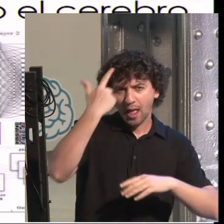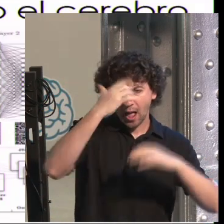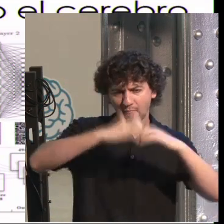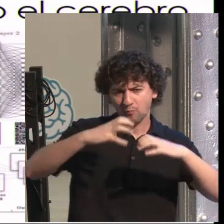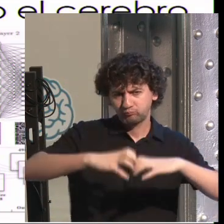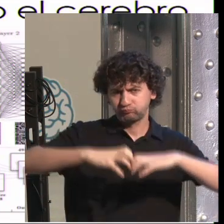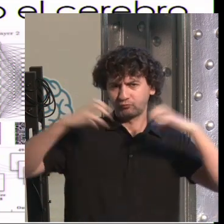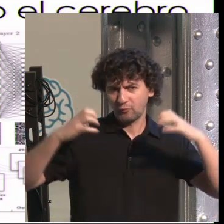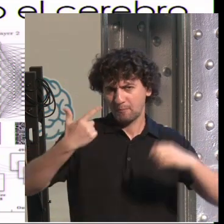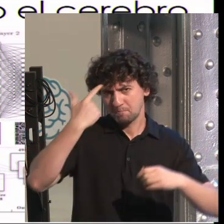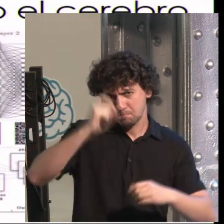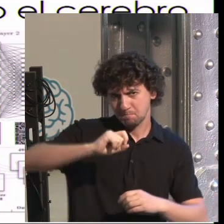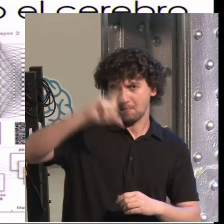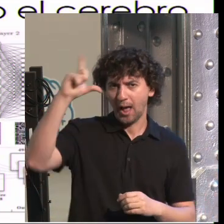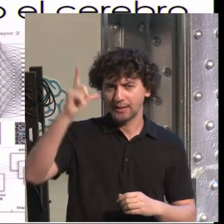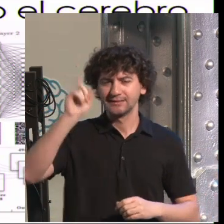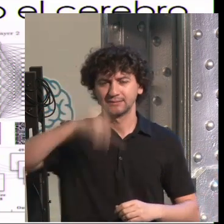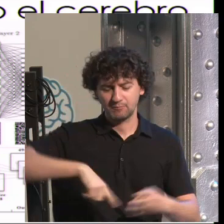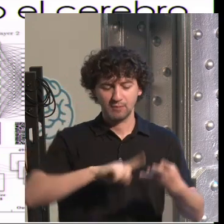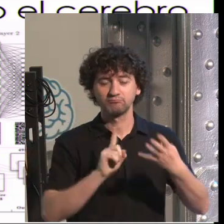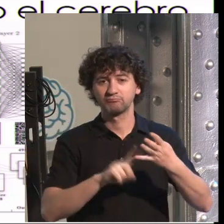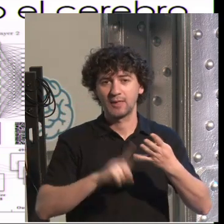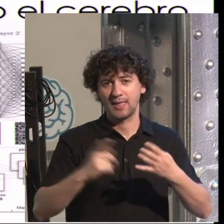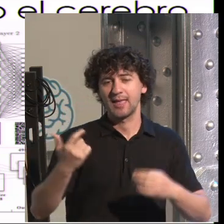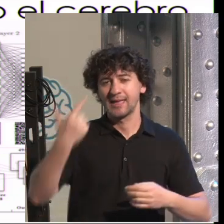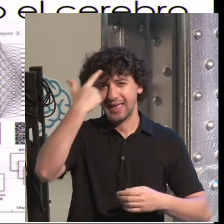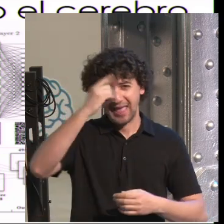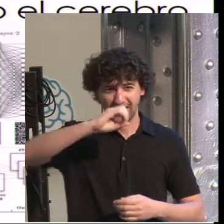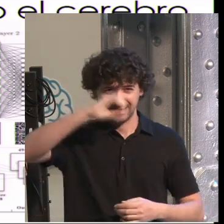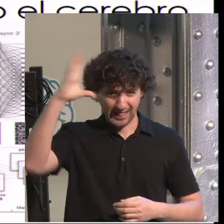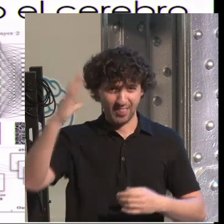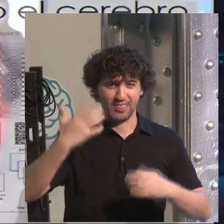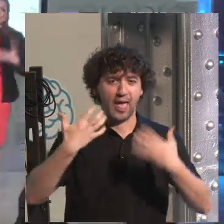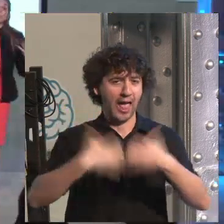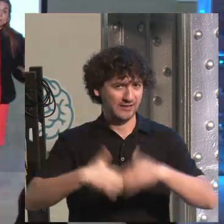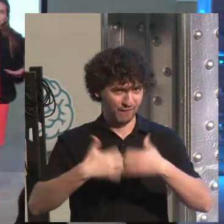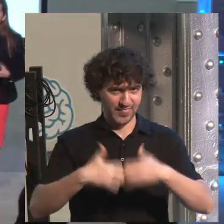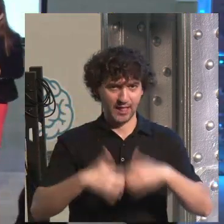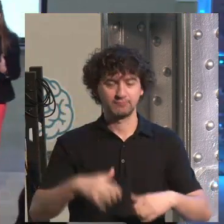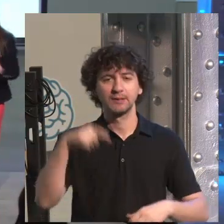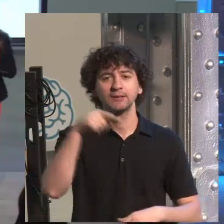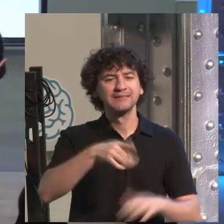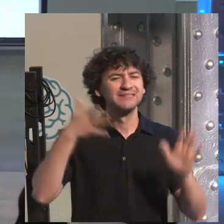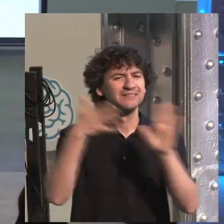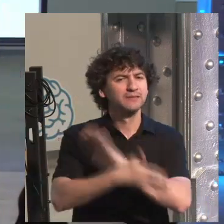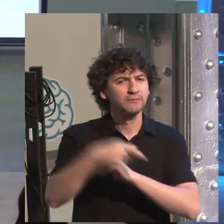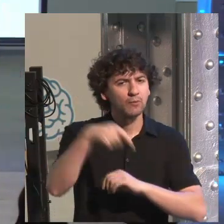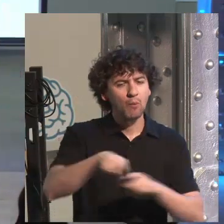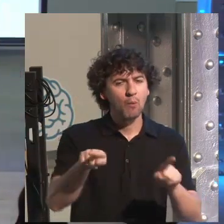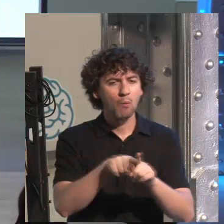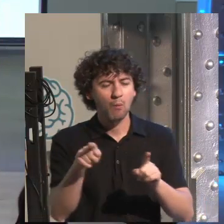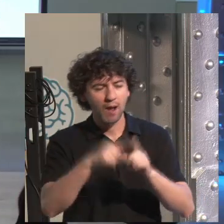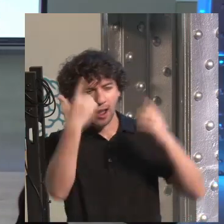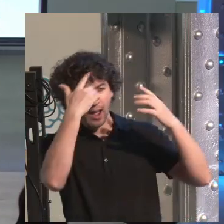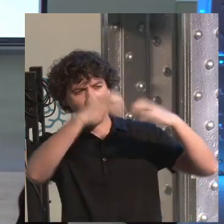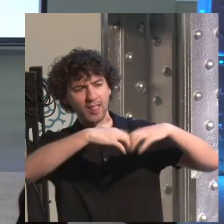Y finalmente voy a hablar de la inteligencia artificial, que se puede considerar la disciplina que intenta replicar nuestro